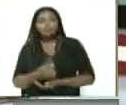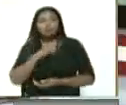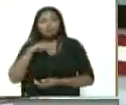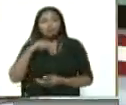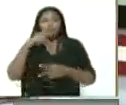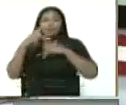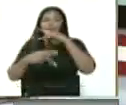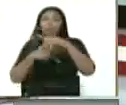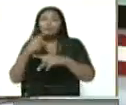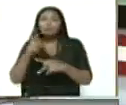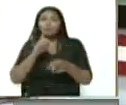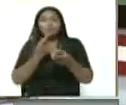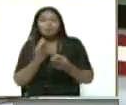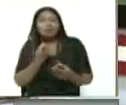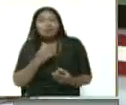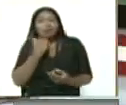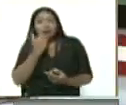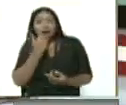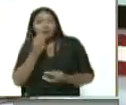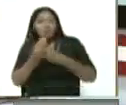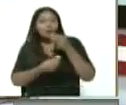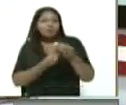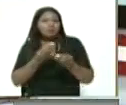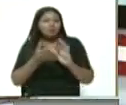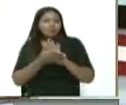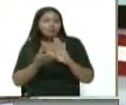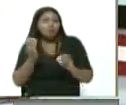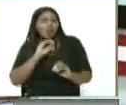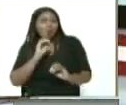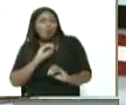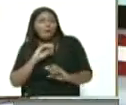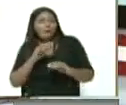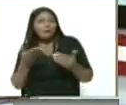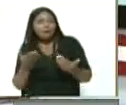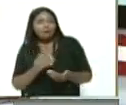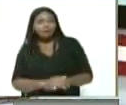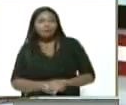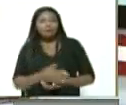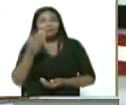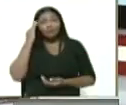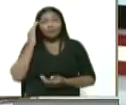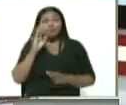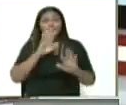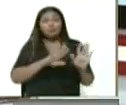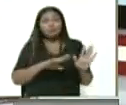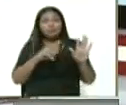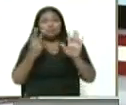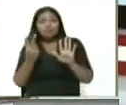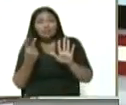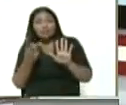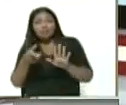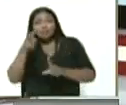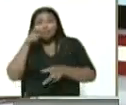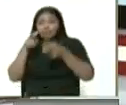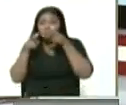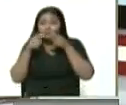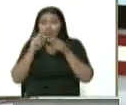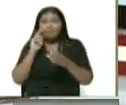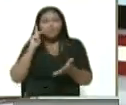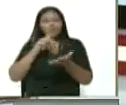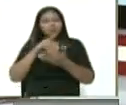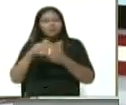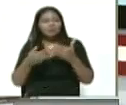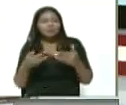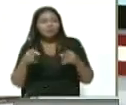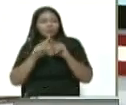falta alguna auditoría por realizar como sabemos que son 17 auditorías suite como se llevó a cabo eso estuvieron presentes allí